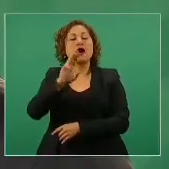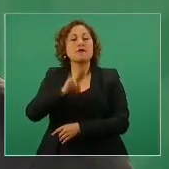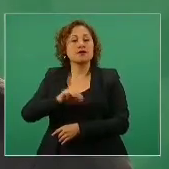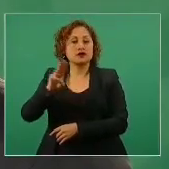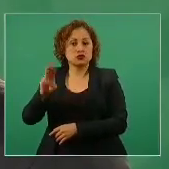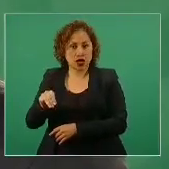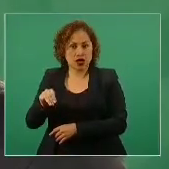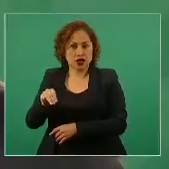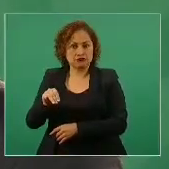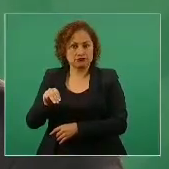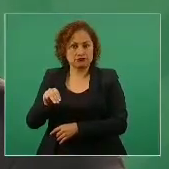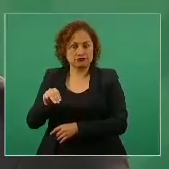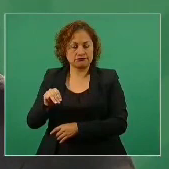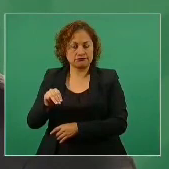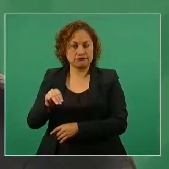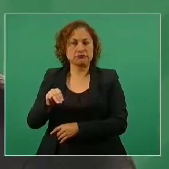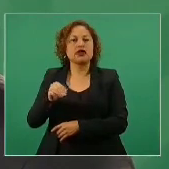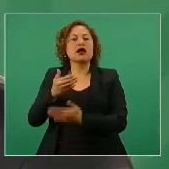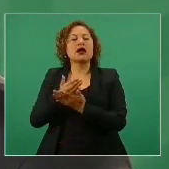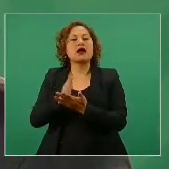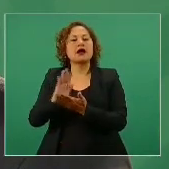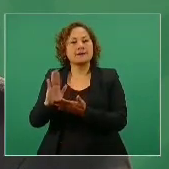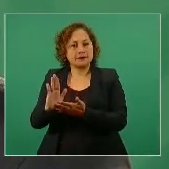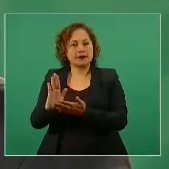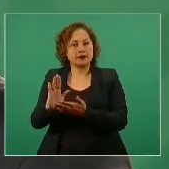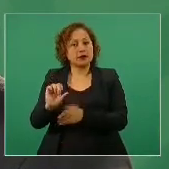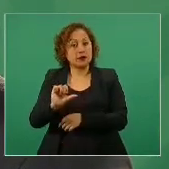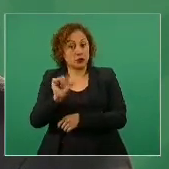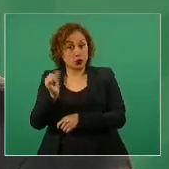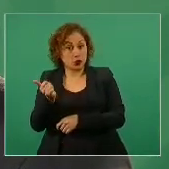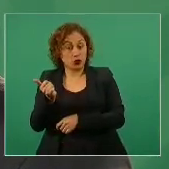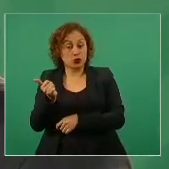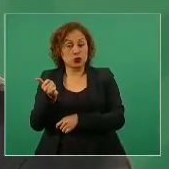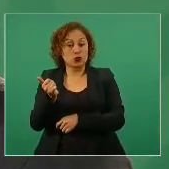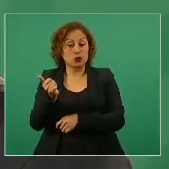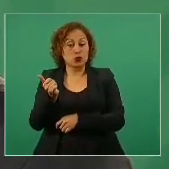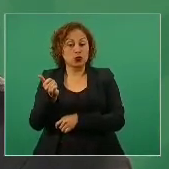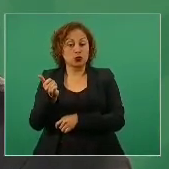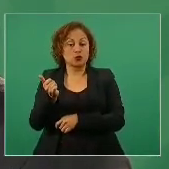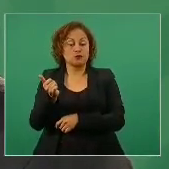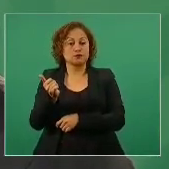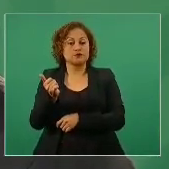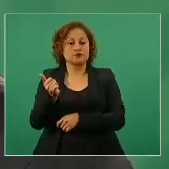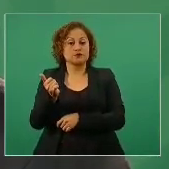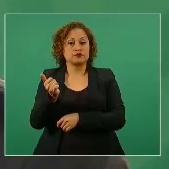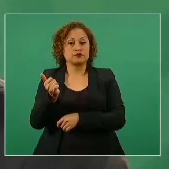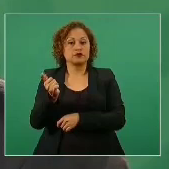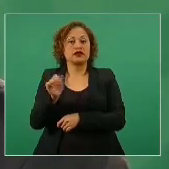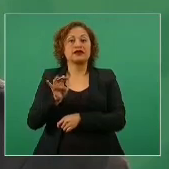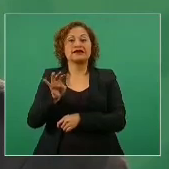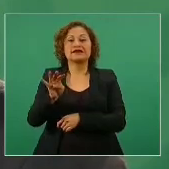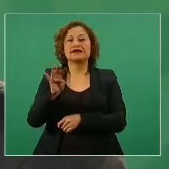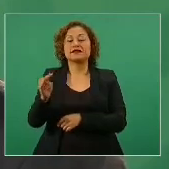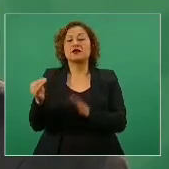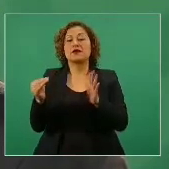y de 19 mil pesos que se le atribuyen